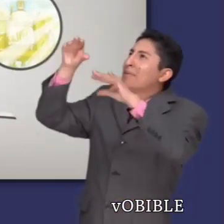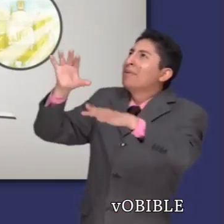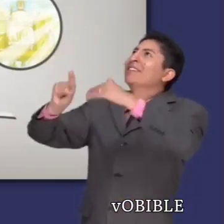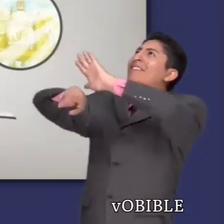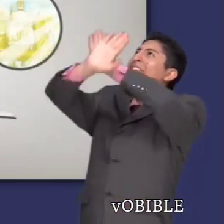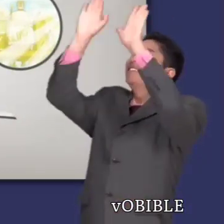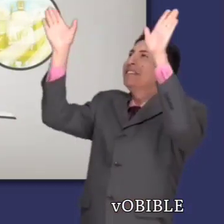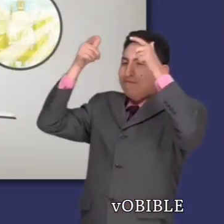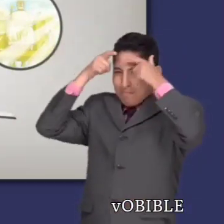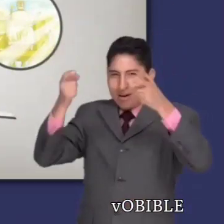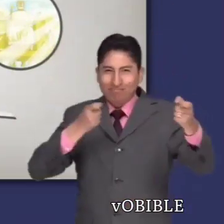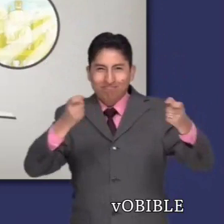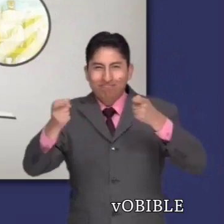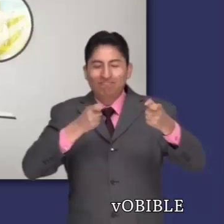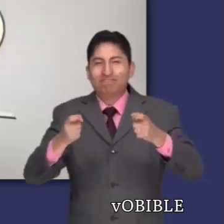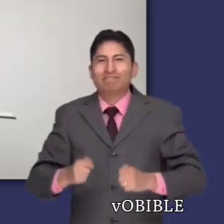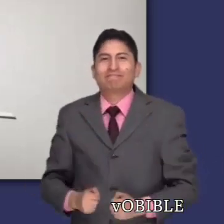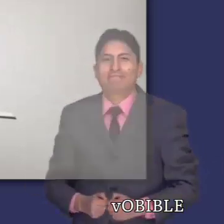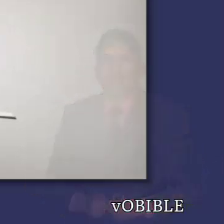el reino de Dios.